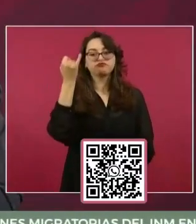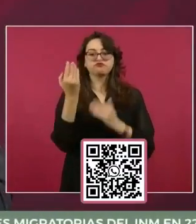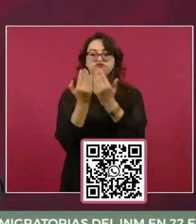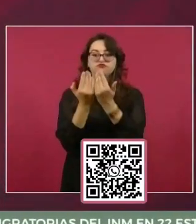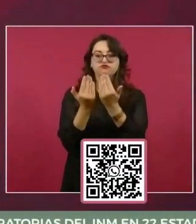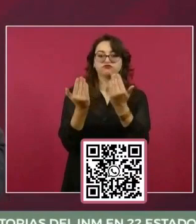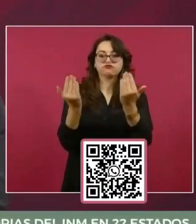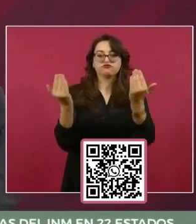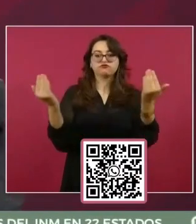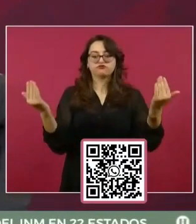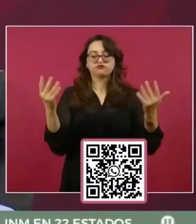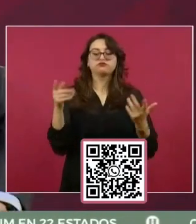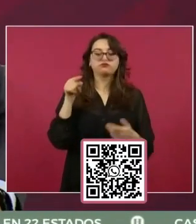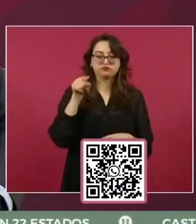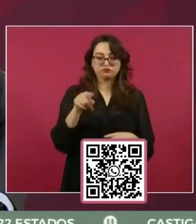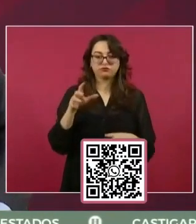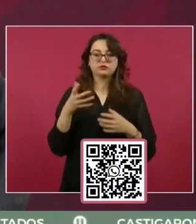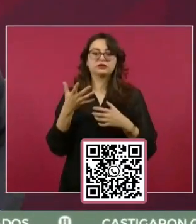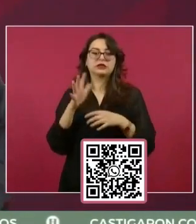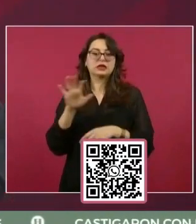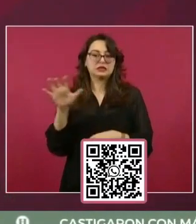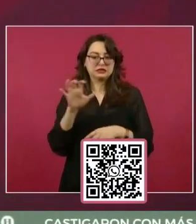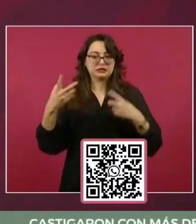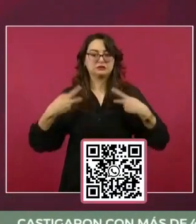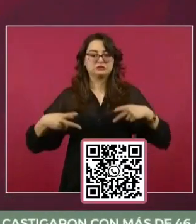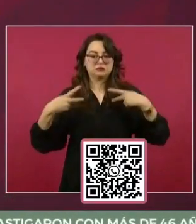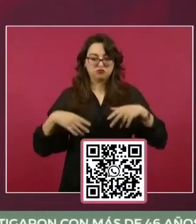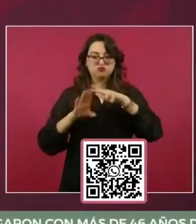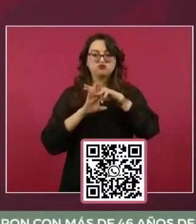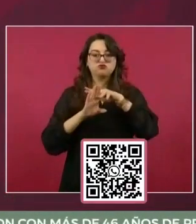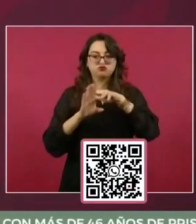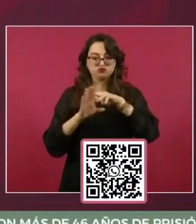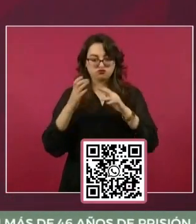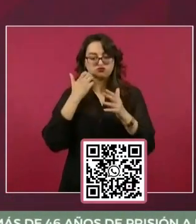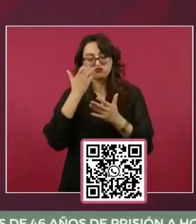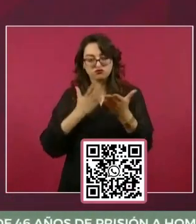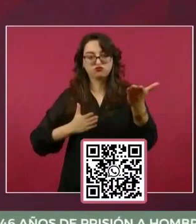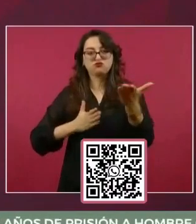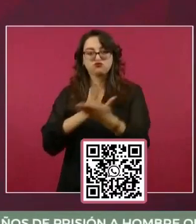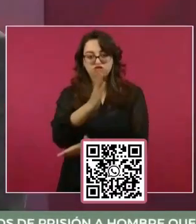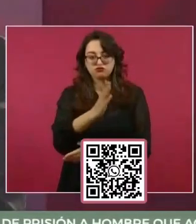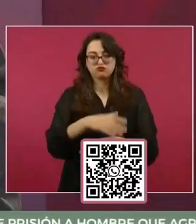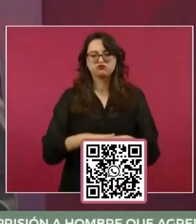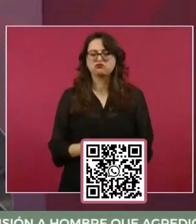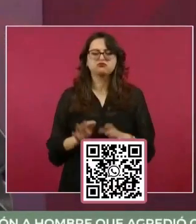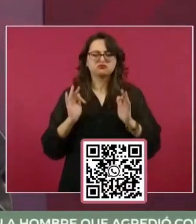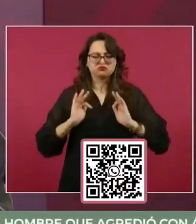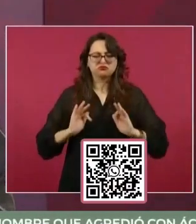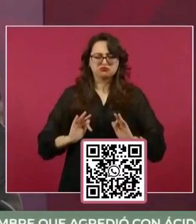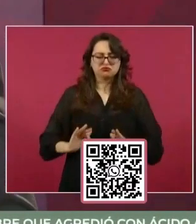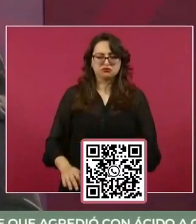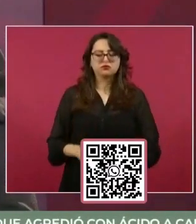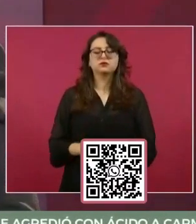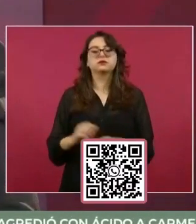Unidos, se encuentra reunido un grupo aproximado de 500 personas con la intención de cruzar hacia los Estados Unidos. Se mantienen de forma pacífica. Ciudad